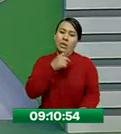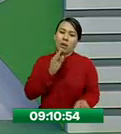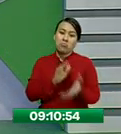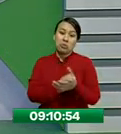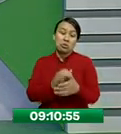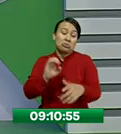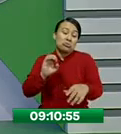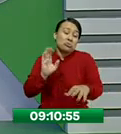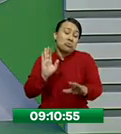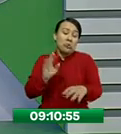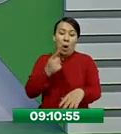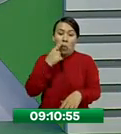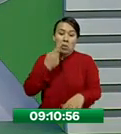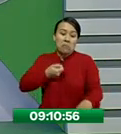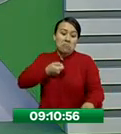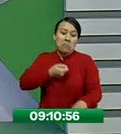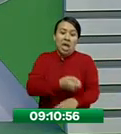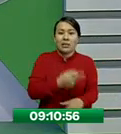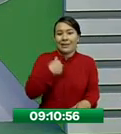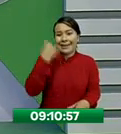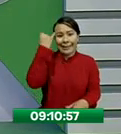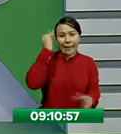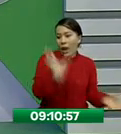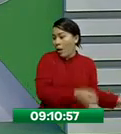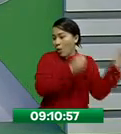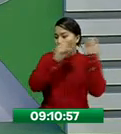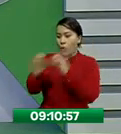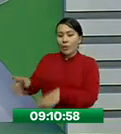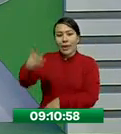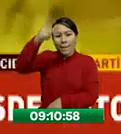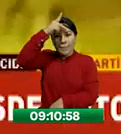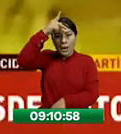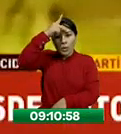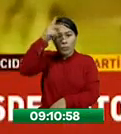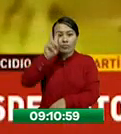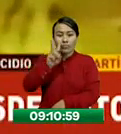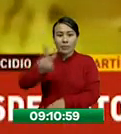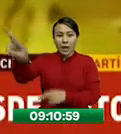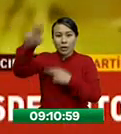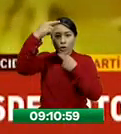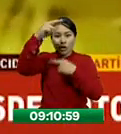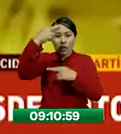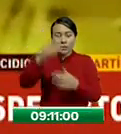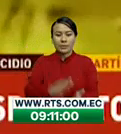un reporte de ATV afiliado a la red de noticias Albavisión.